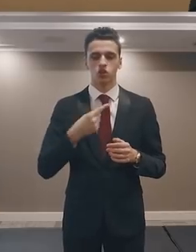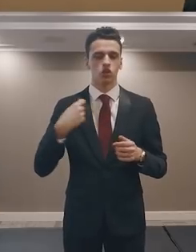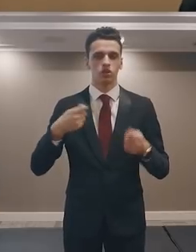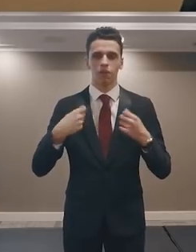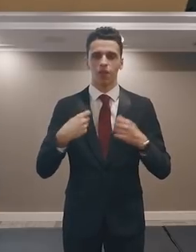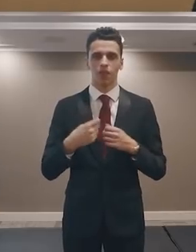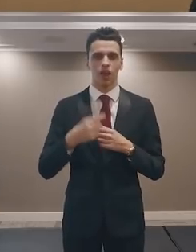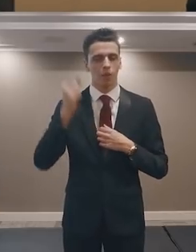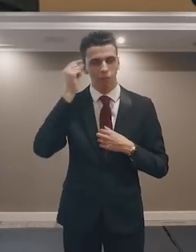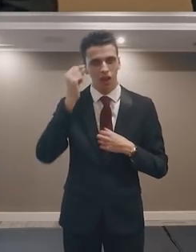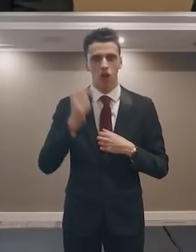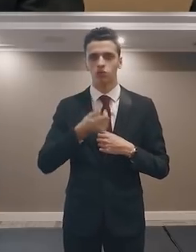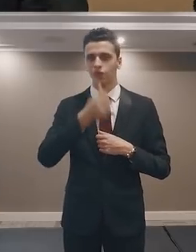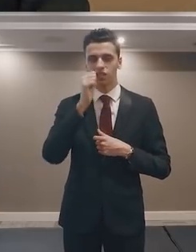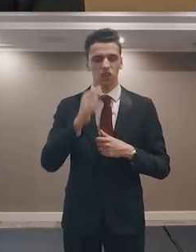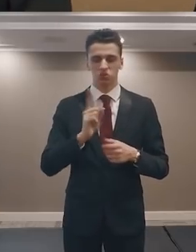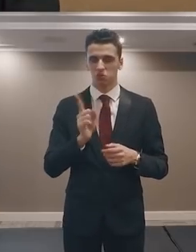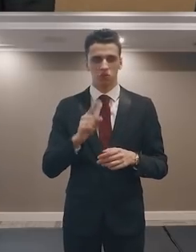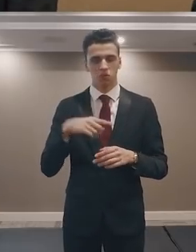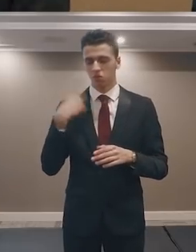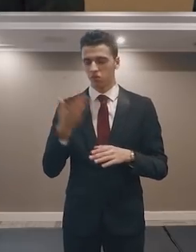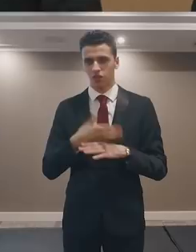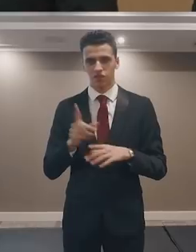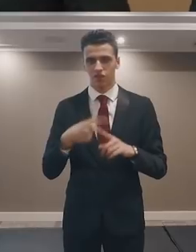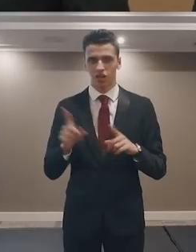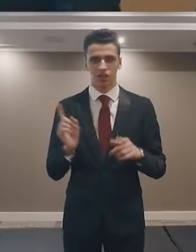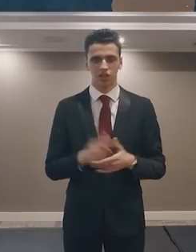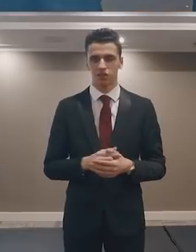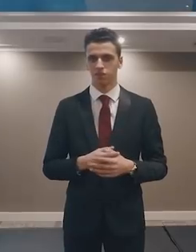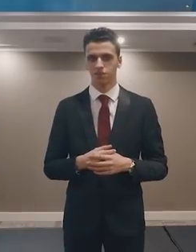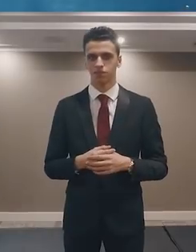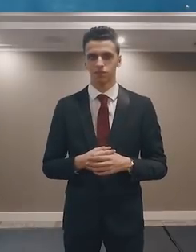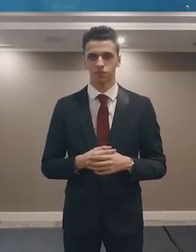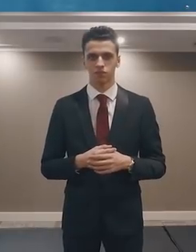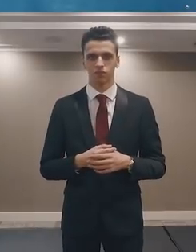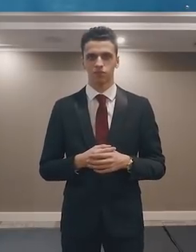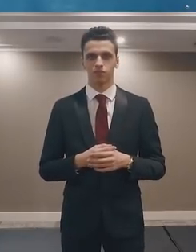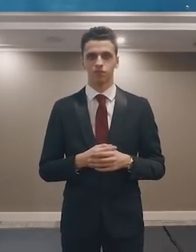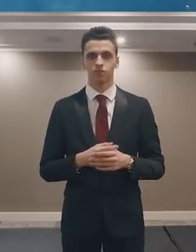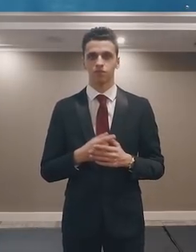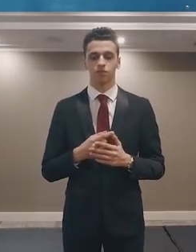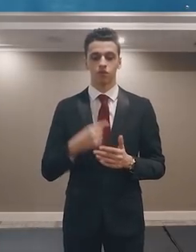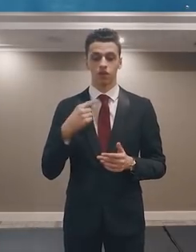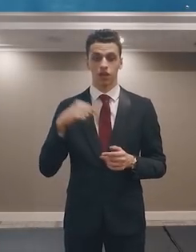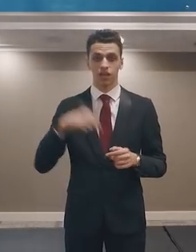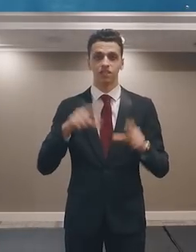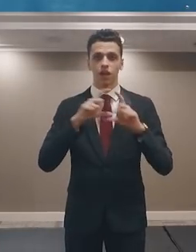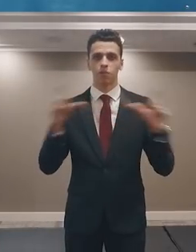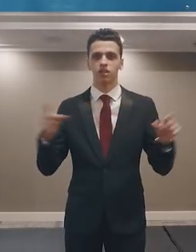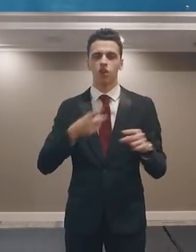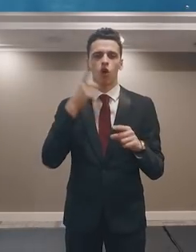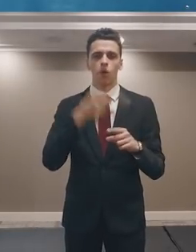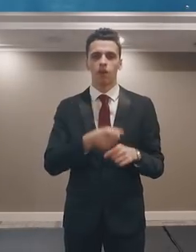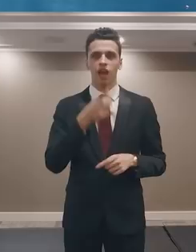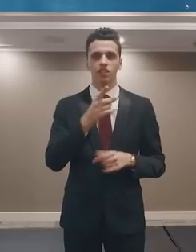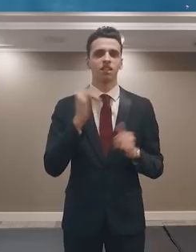vamos a ayudar a que la gente realmente disfrute de experiencias a que la gente mejore su calidad de vida con algo que te guste o no te va a hacer viajar porque sólo cruceros por lo que